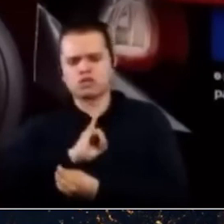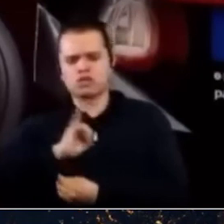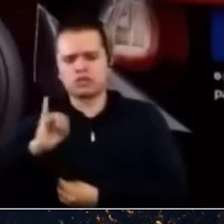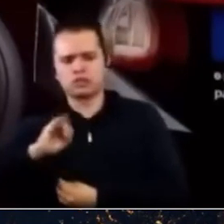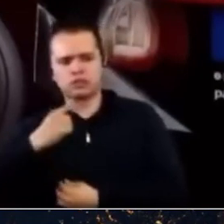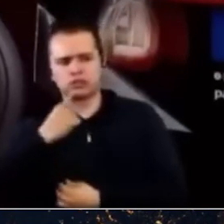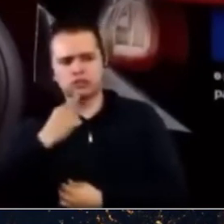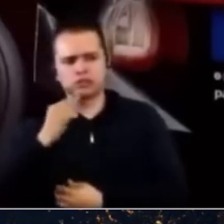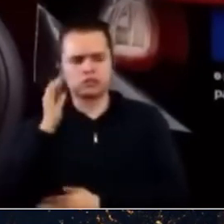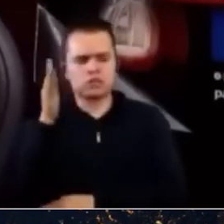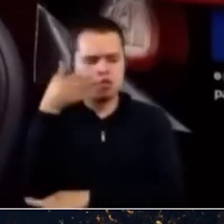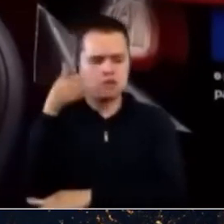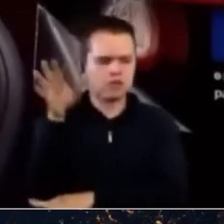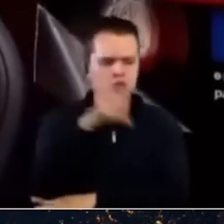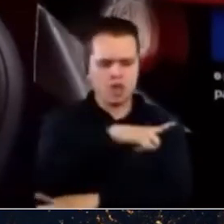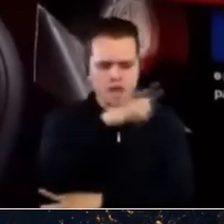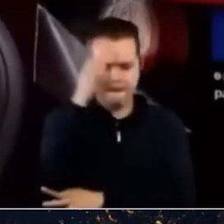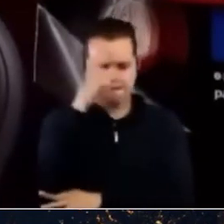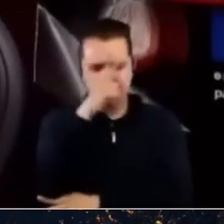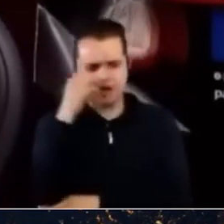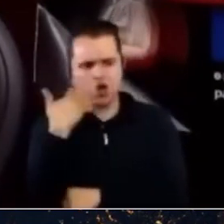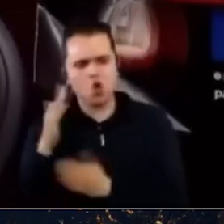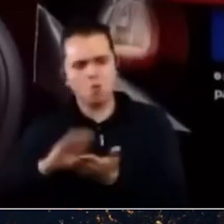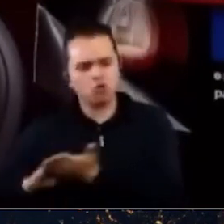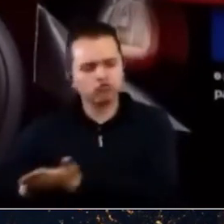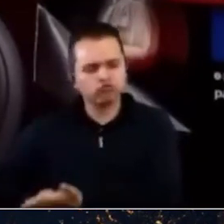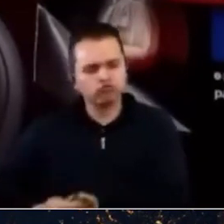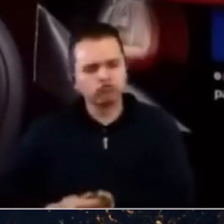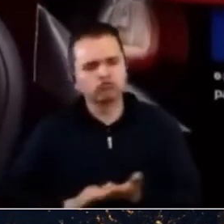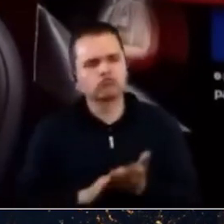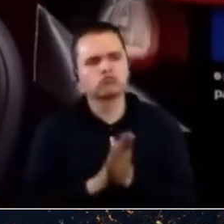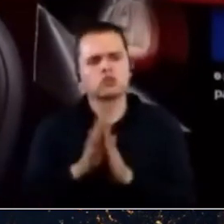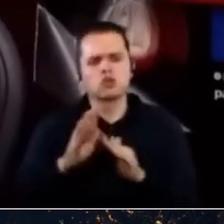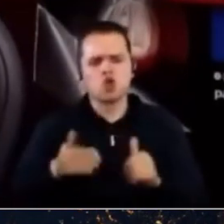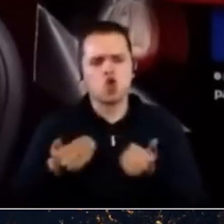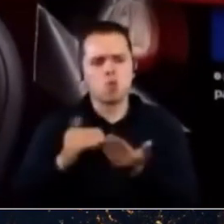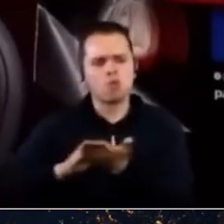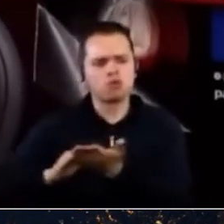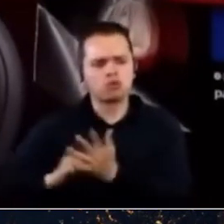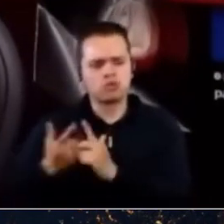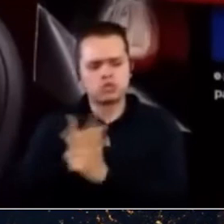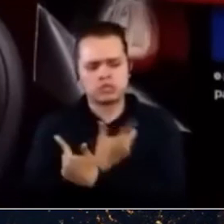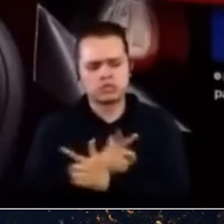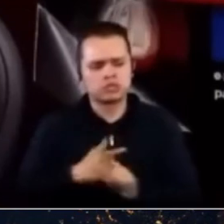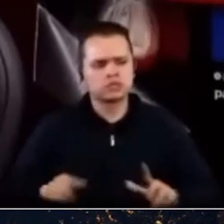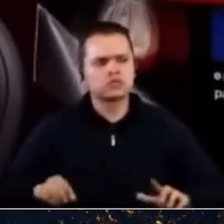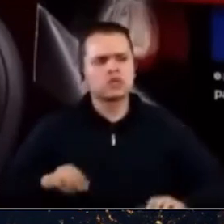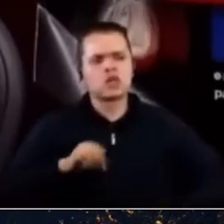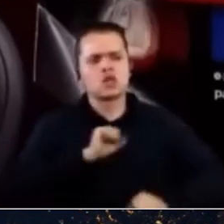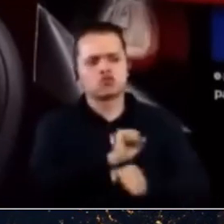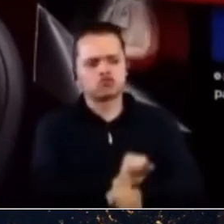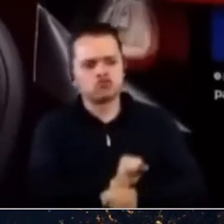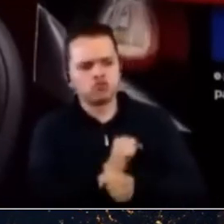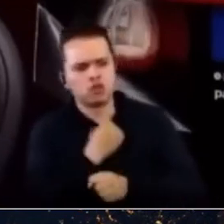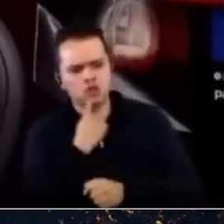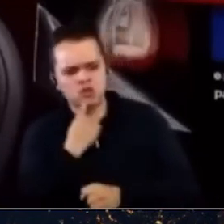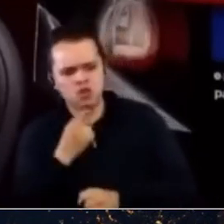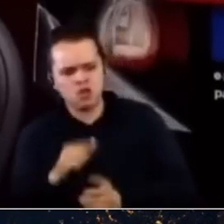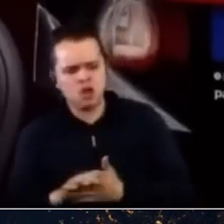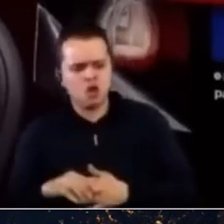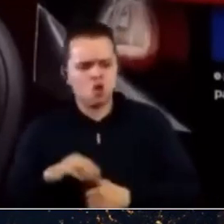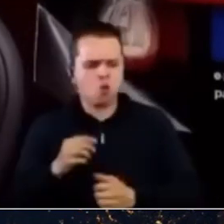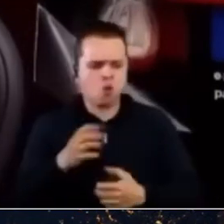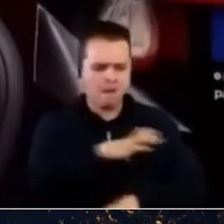revolucionaria con sus banderitas blancas a ver cómo negocia. ¿Cómo negocia las libertades de esos soldados que dieron su vida,